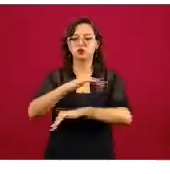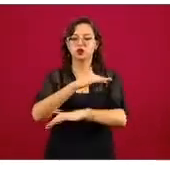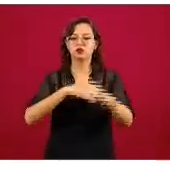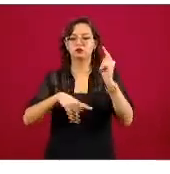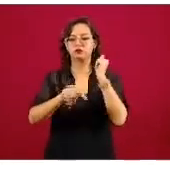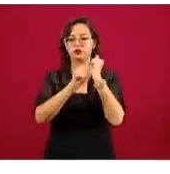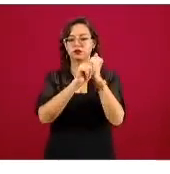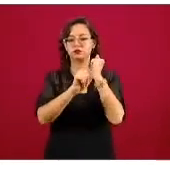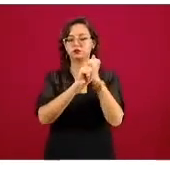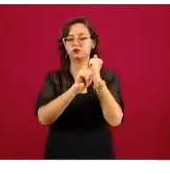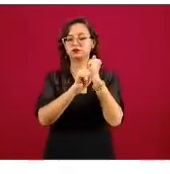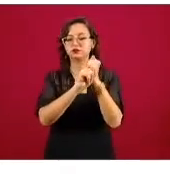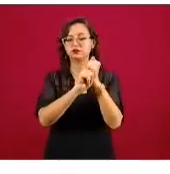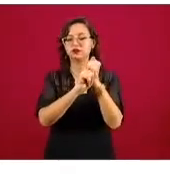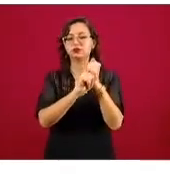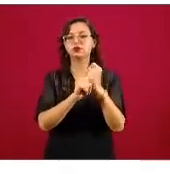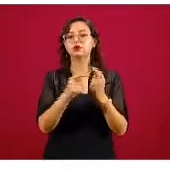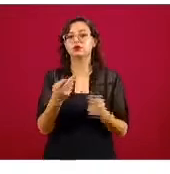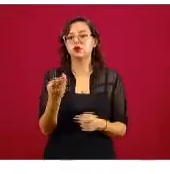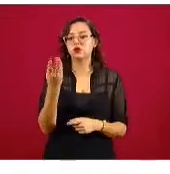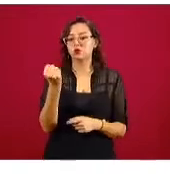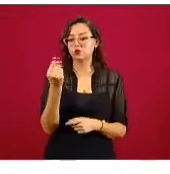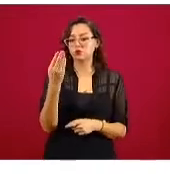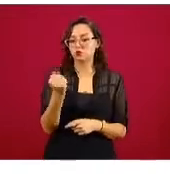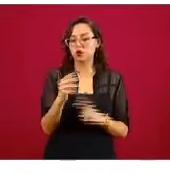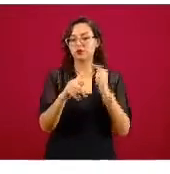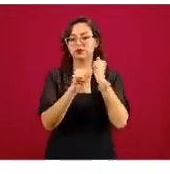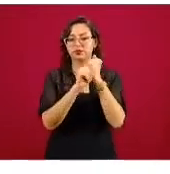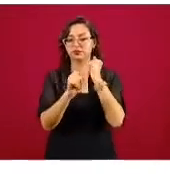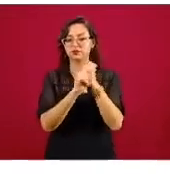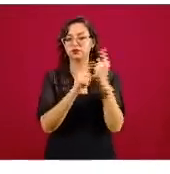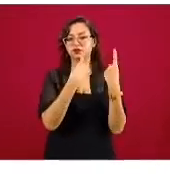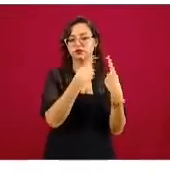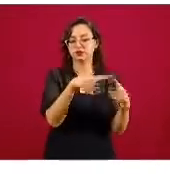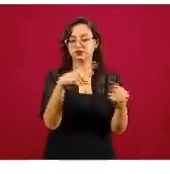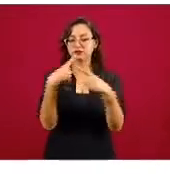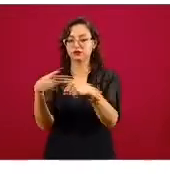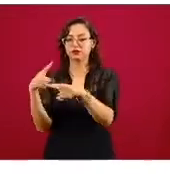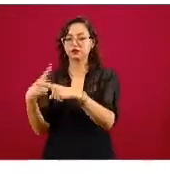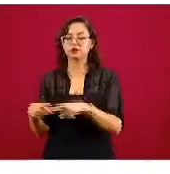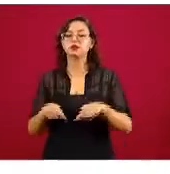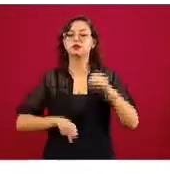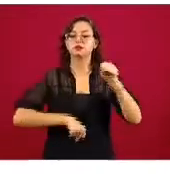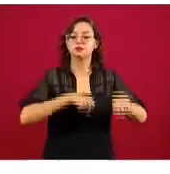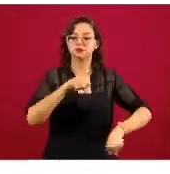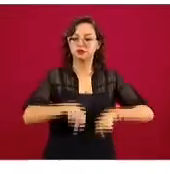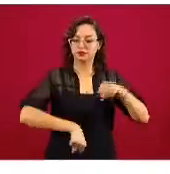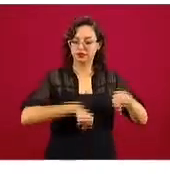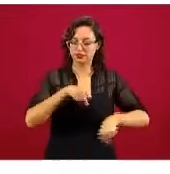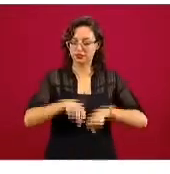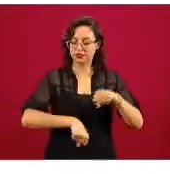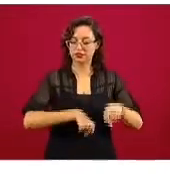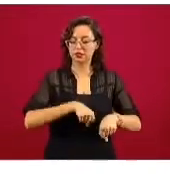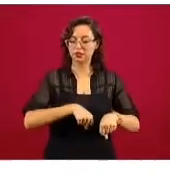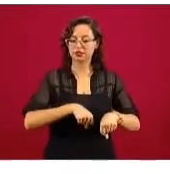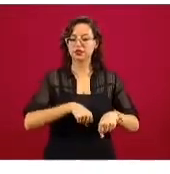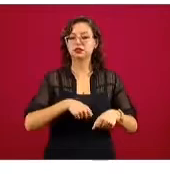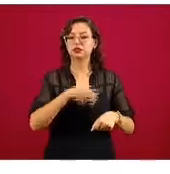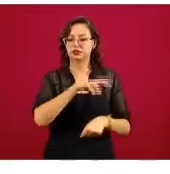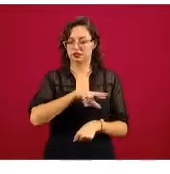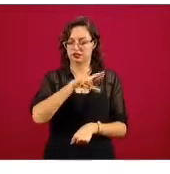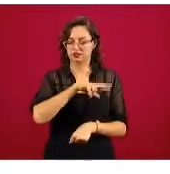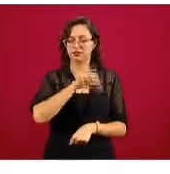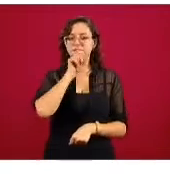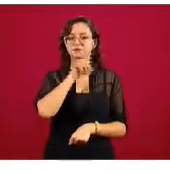transporte público. Estas son las 9 modalidades de transporte público, incluyen las bicicletas de